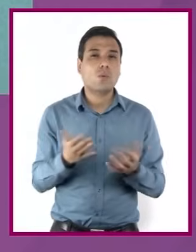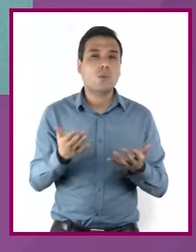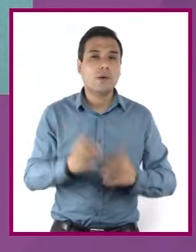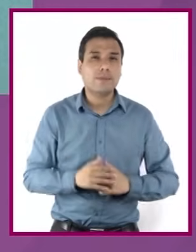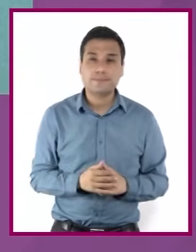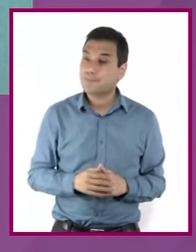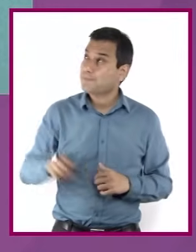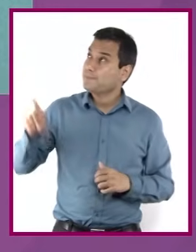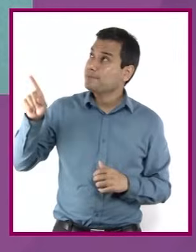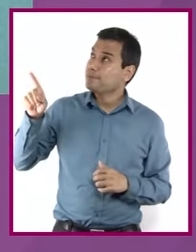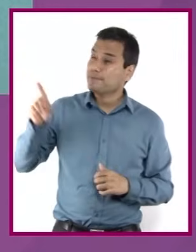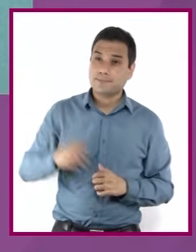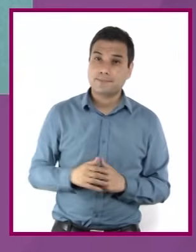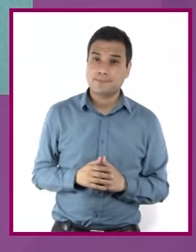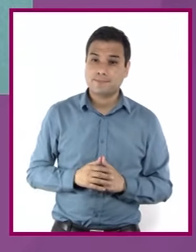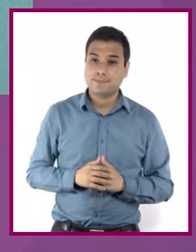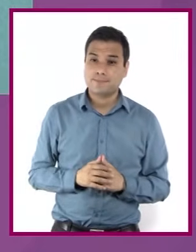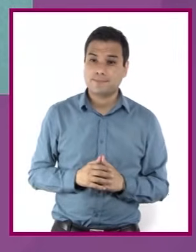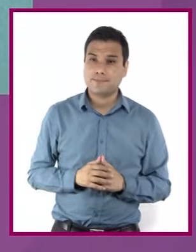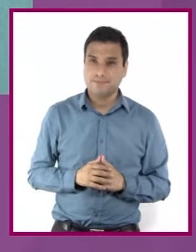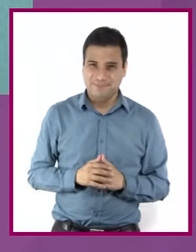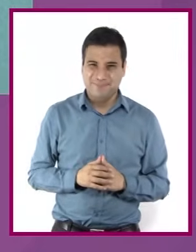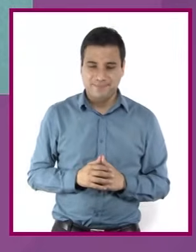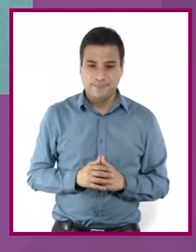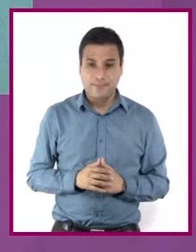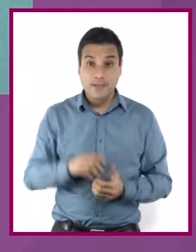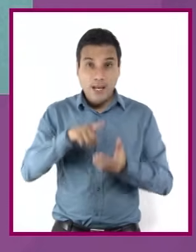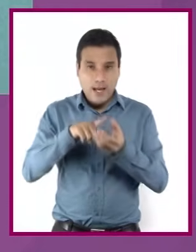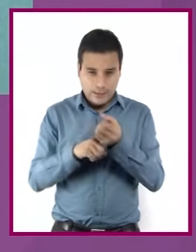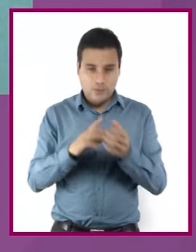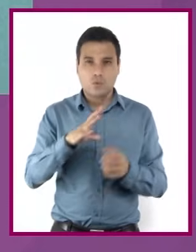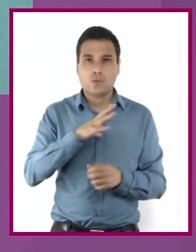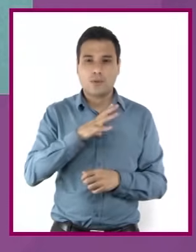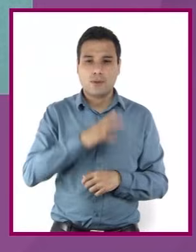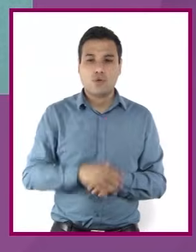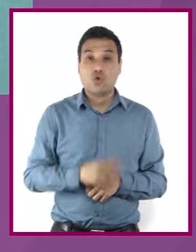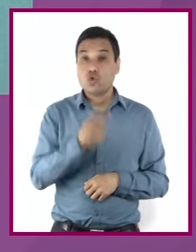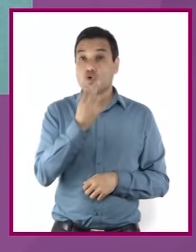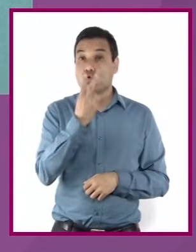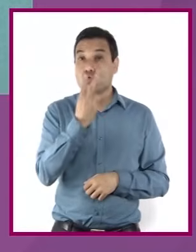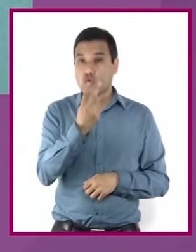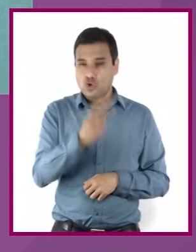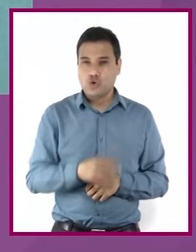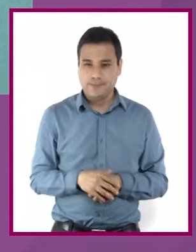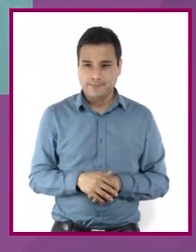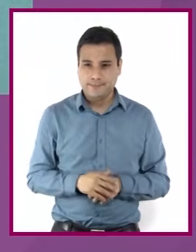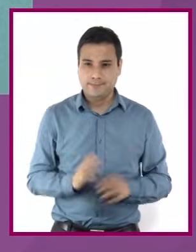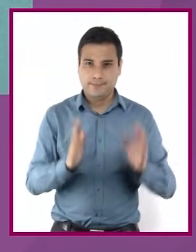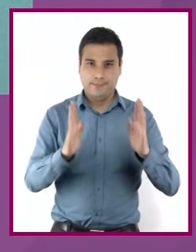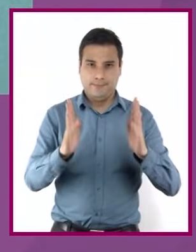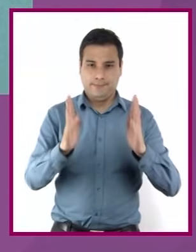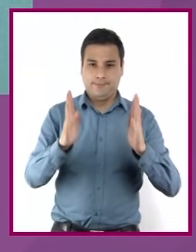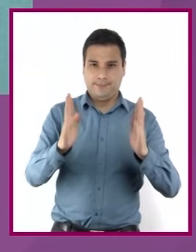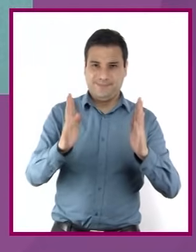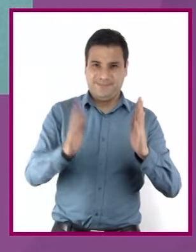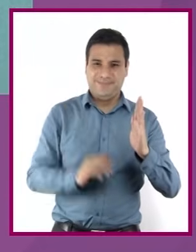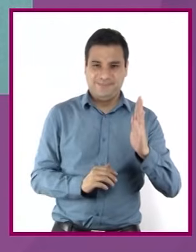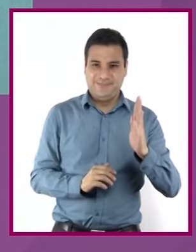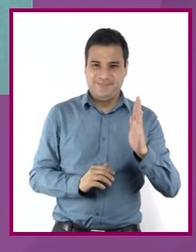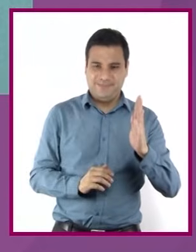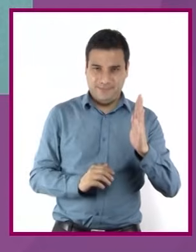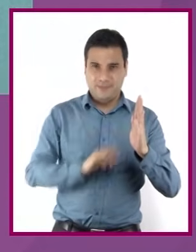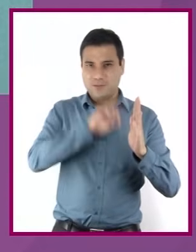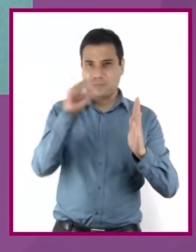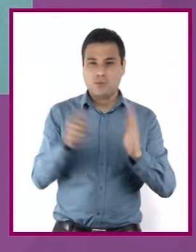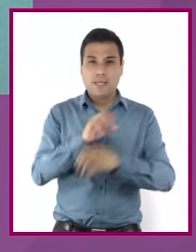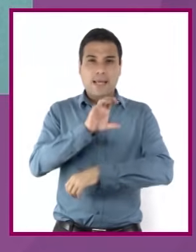con tubos de vidrio al vacío, dentro de los cuales había dos electrodos conectados a una fuente de energía, uno positivo,